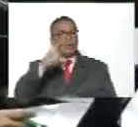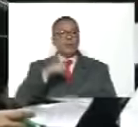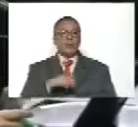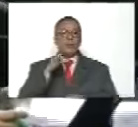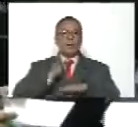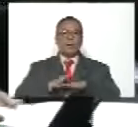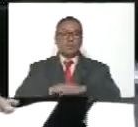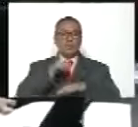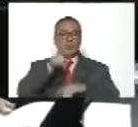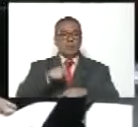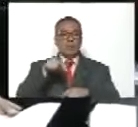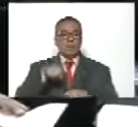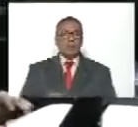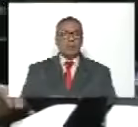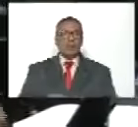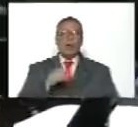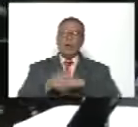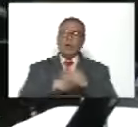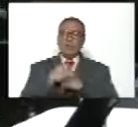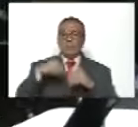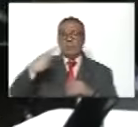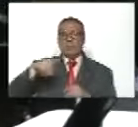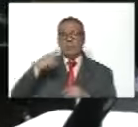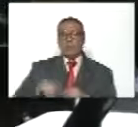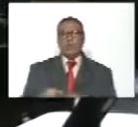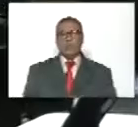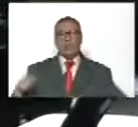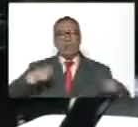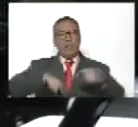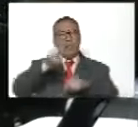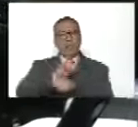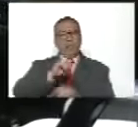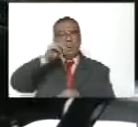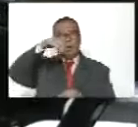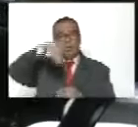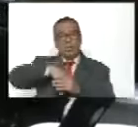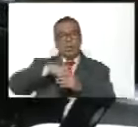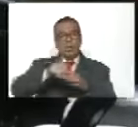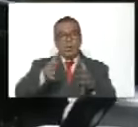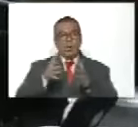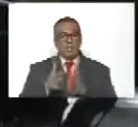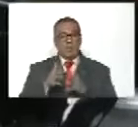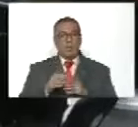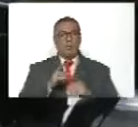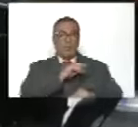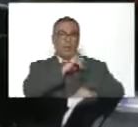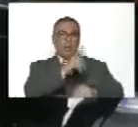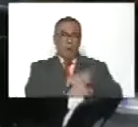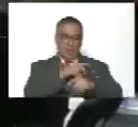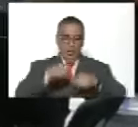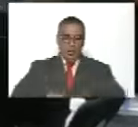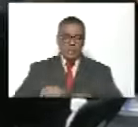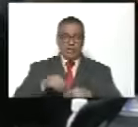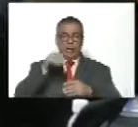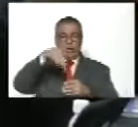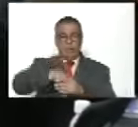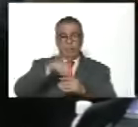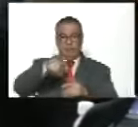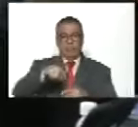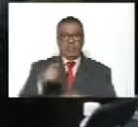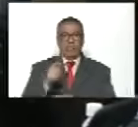tomar en cuenta y recordar lo que ha pasado aquí. ¿Qué hizo la derecha con las únicas elecciones que ganó para asumir el poder, que fueron las elecciones